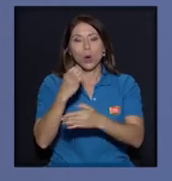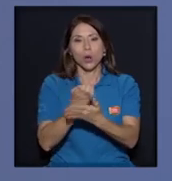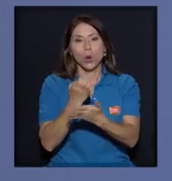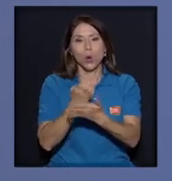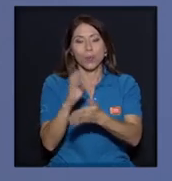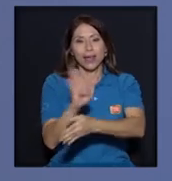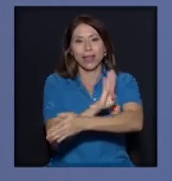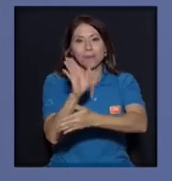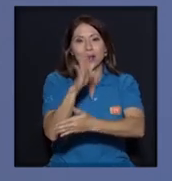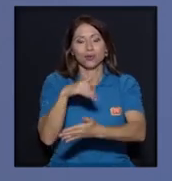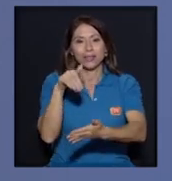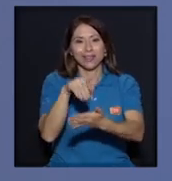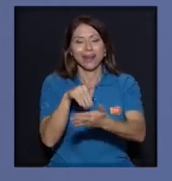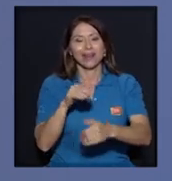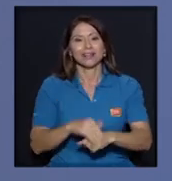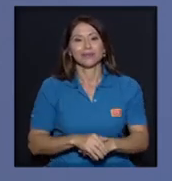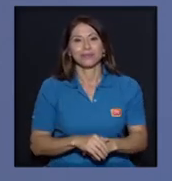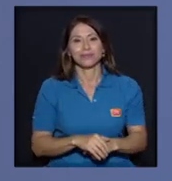Central.